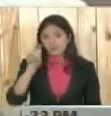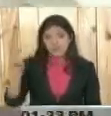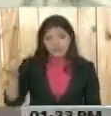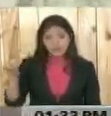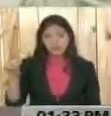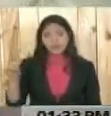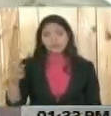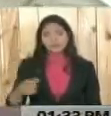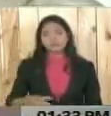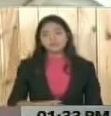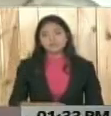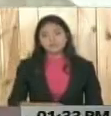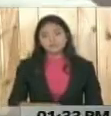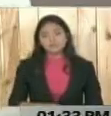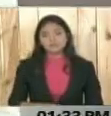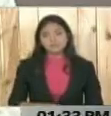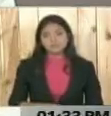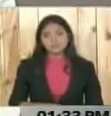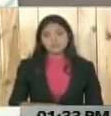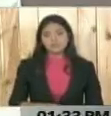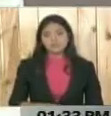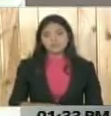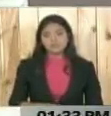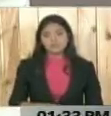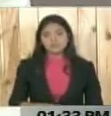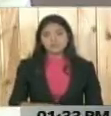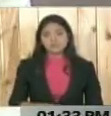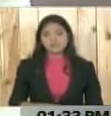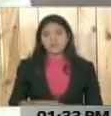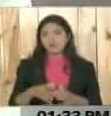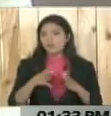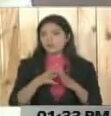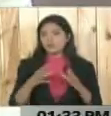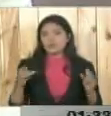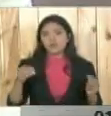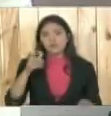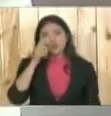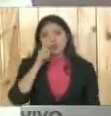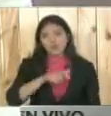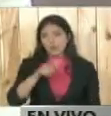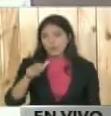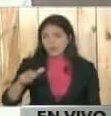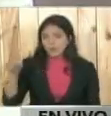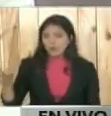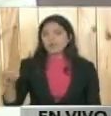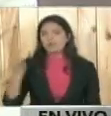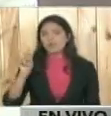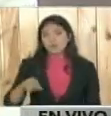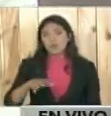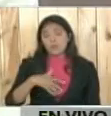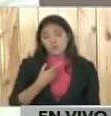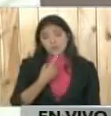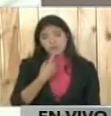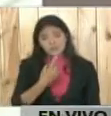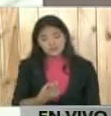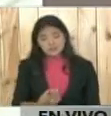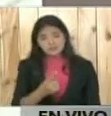de Carlos, y con todo el orgullo también podemos decir